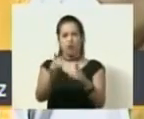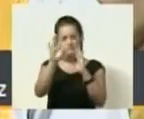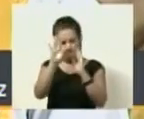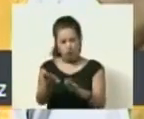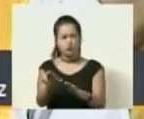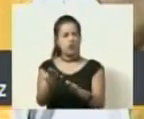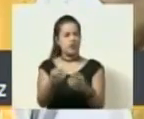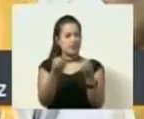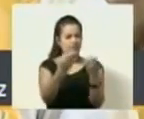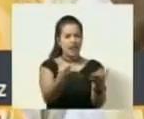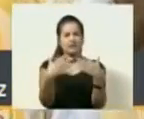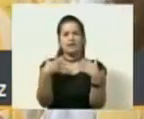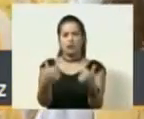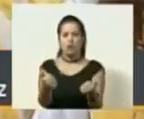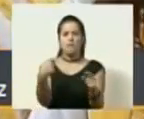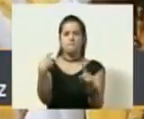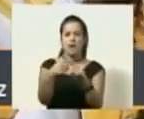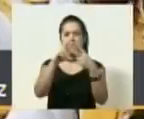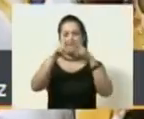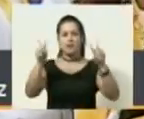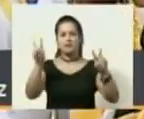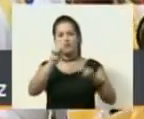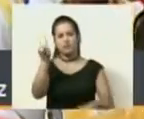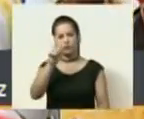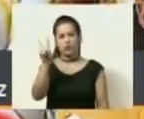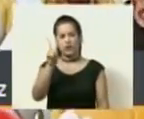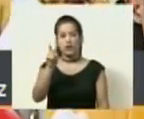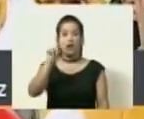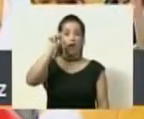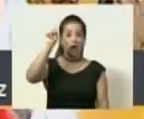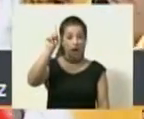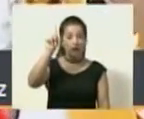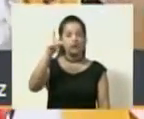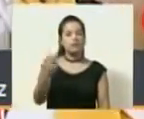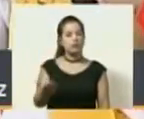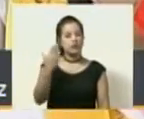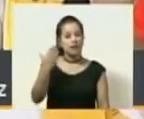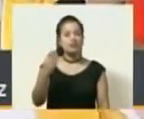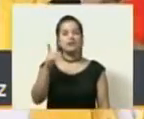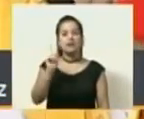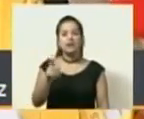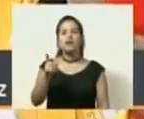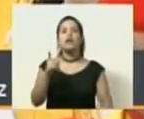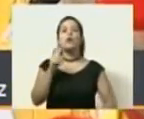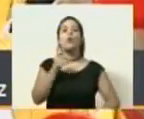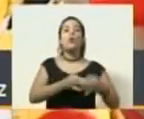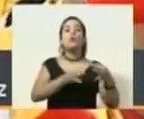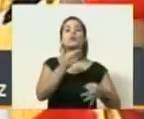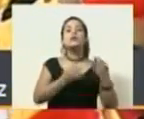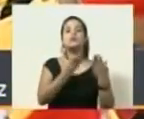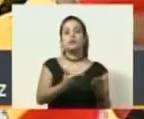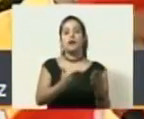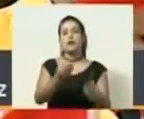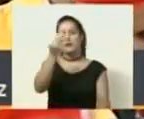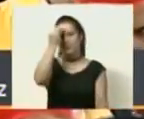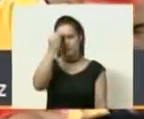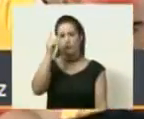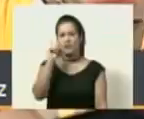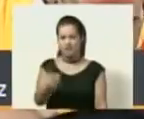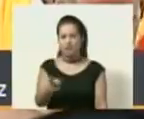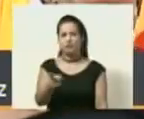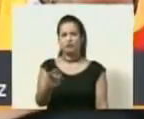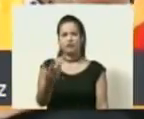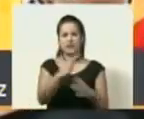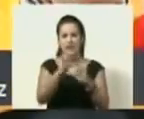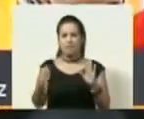la salud y la paz posible a nuestro pueblo, pero que para eso también necesitamos justicia, por lo que pienso que debe llevarse a